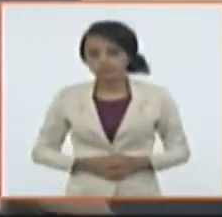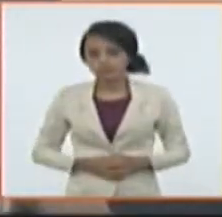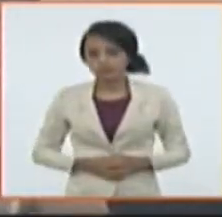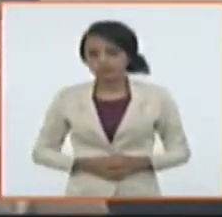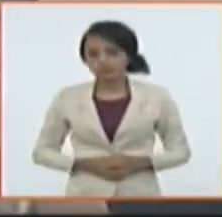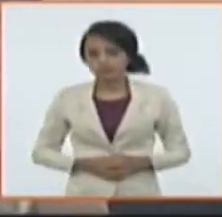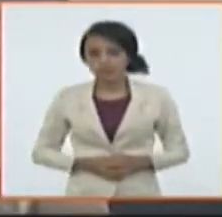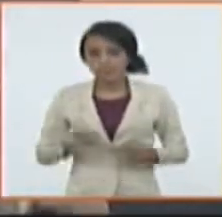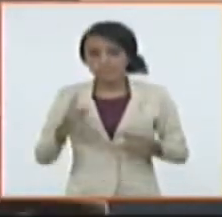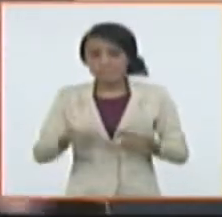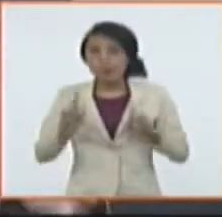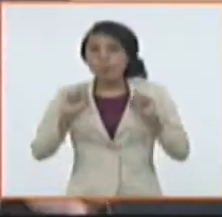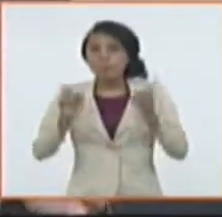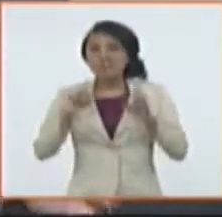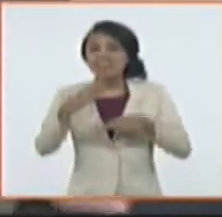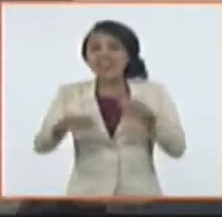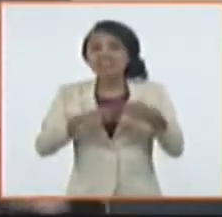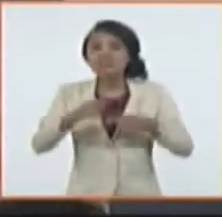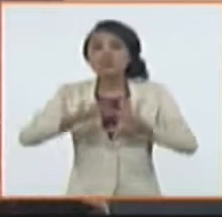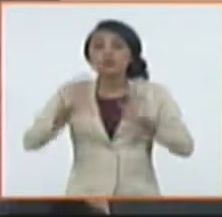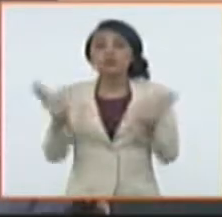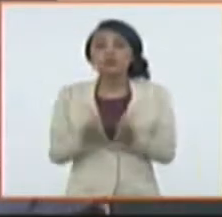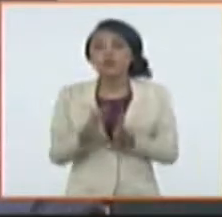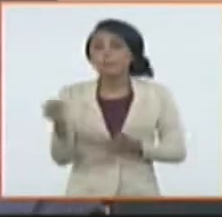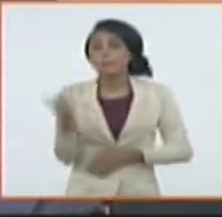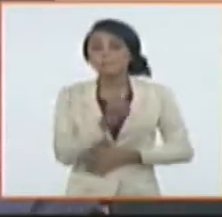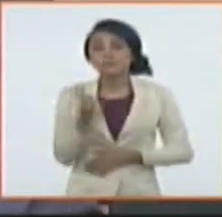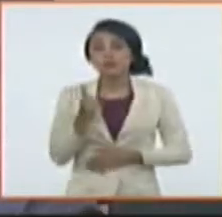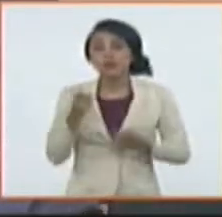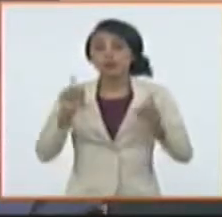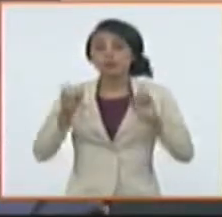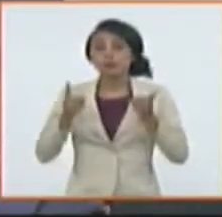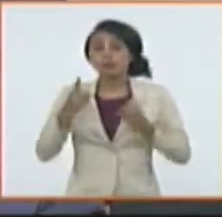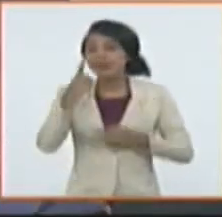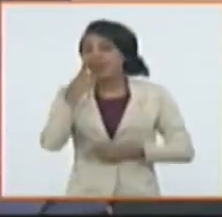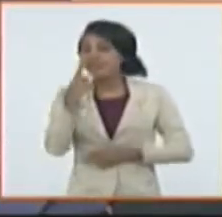entre todos. Primero, la política es determinar las contradicciones.